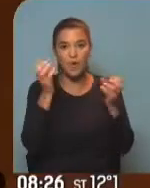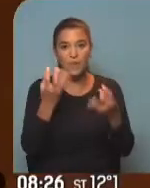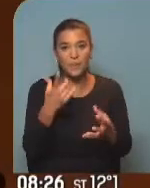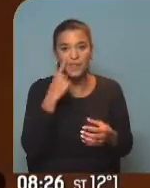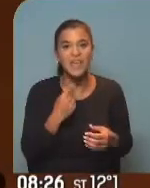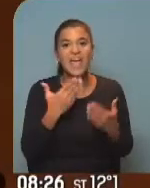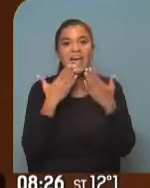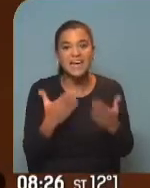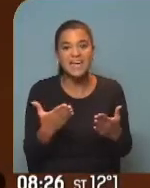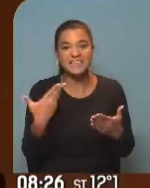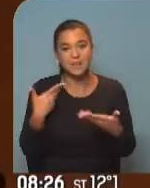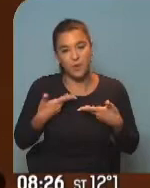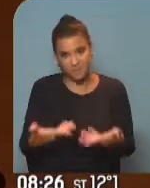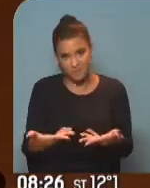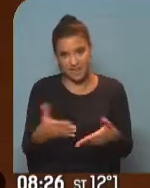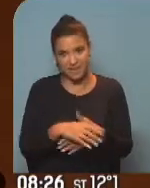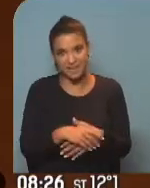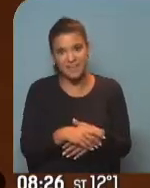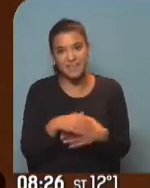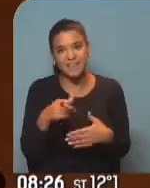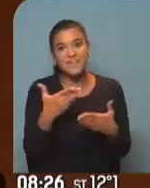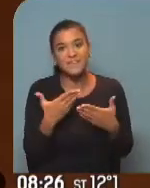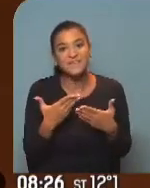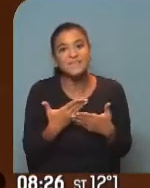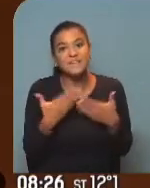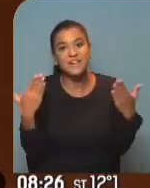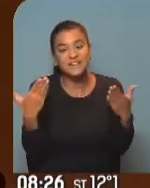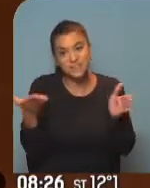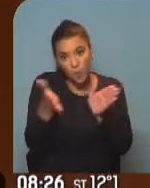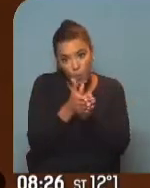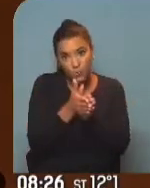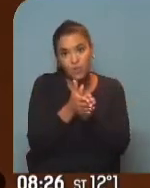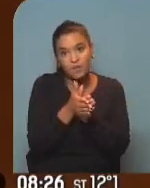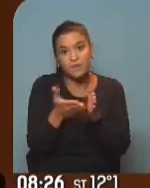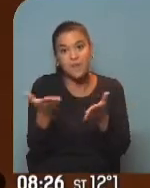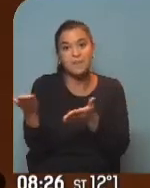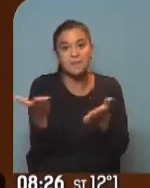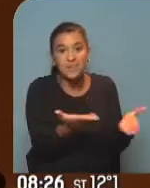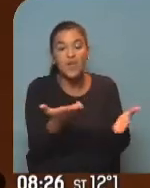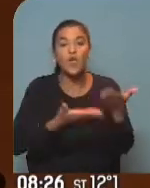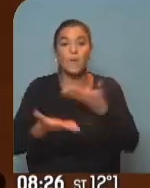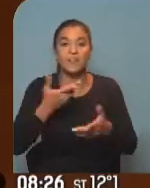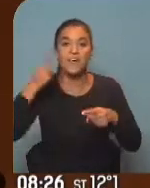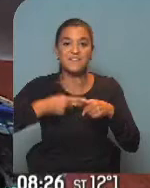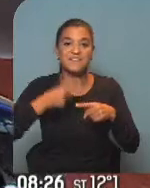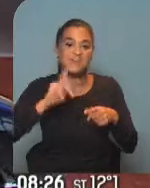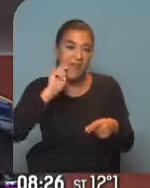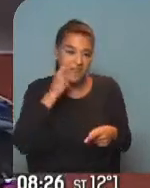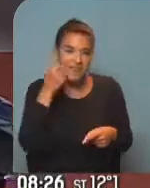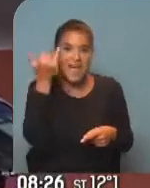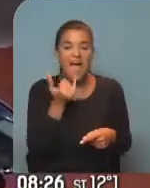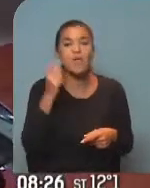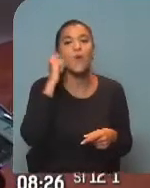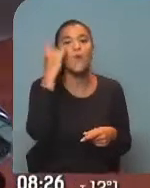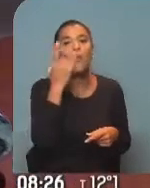muchísimas gracias por invitarme y bueno feliz de estar con ustedes para invitarlos a compartir la fiesta más linda que tiene gualeguay